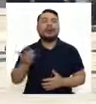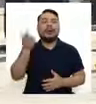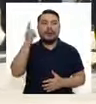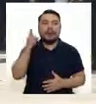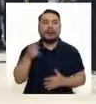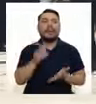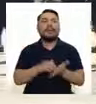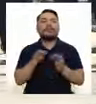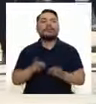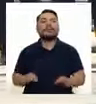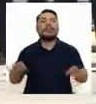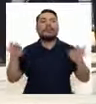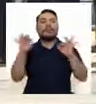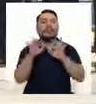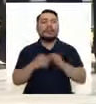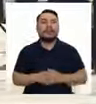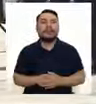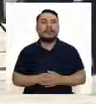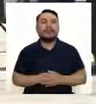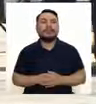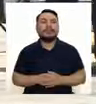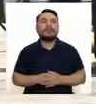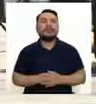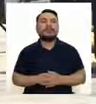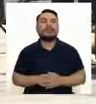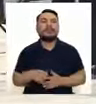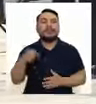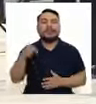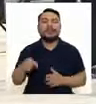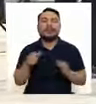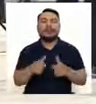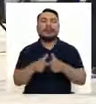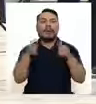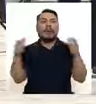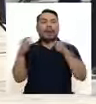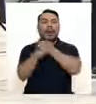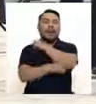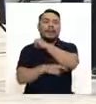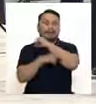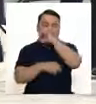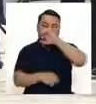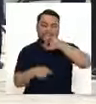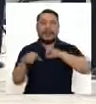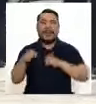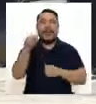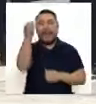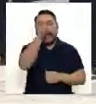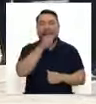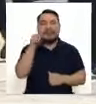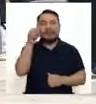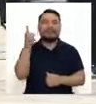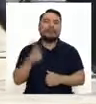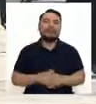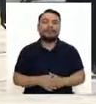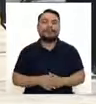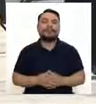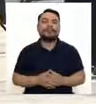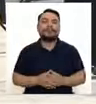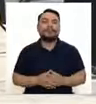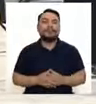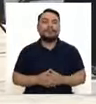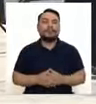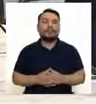al más importante de este enorme país del Asia. Momentos previos